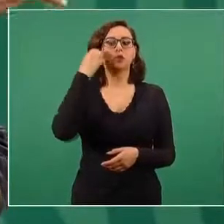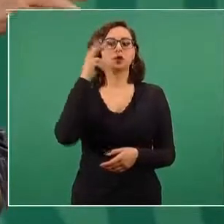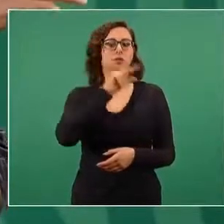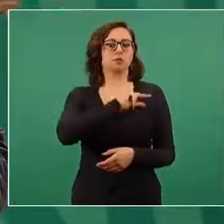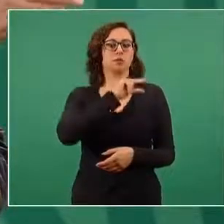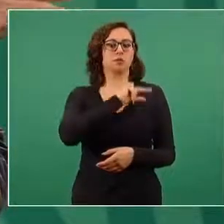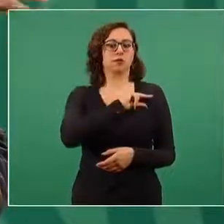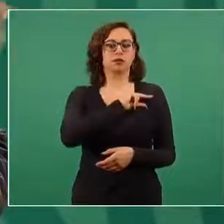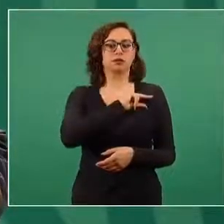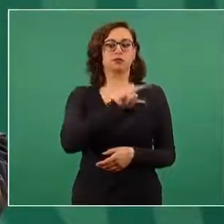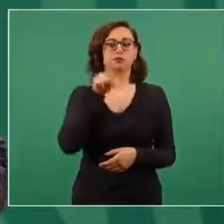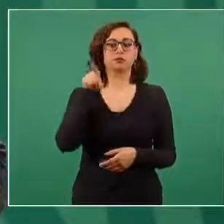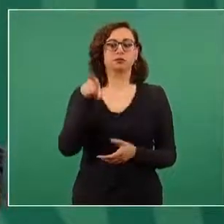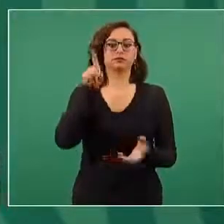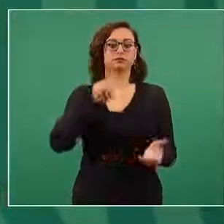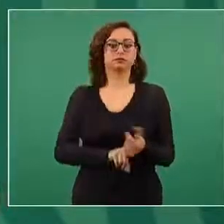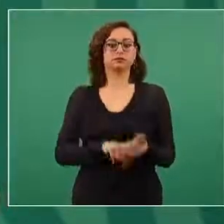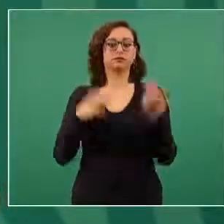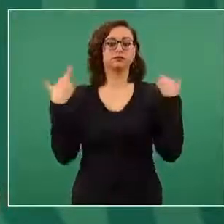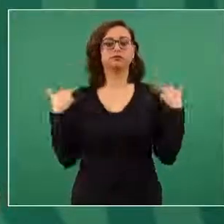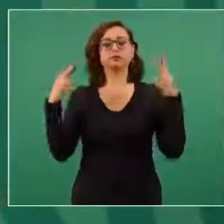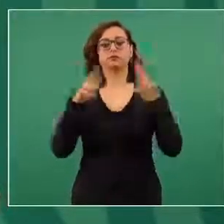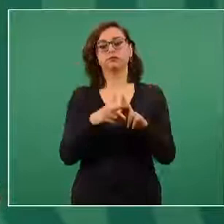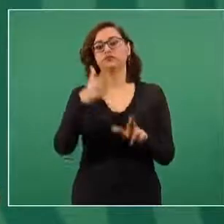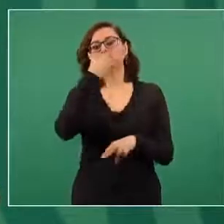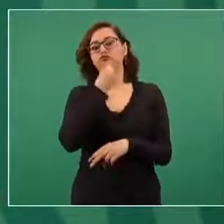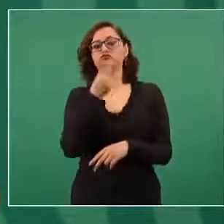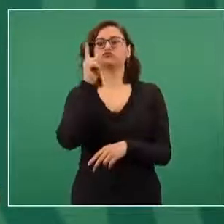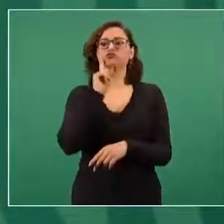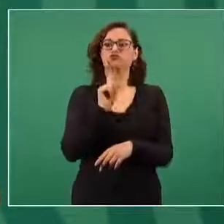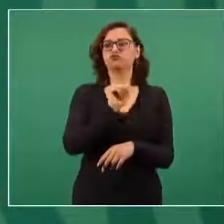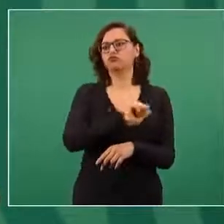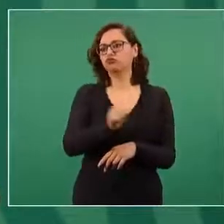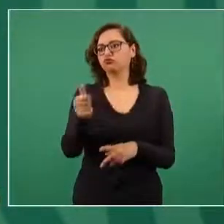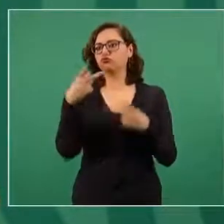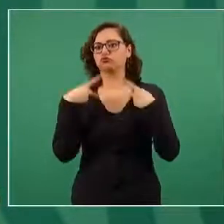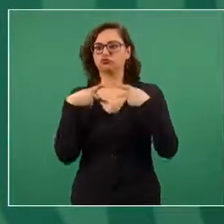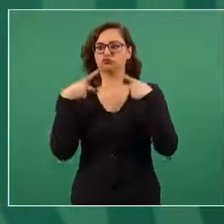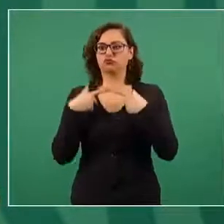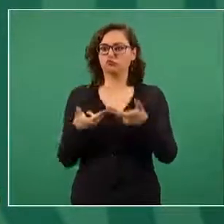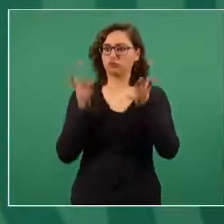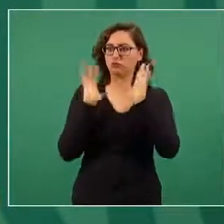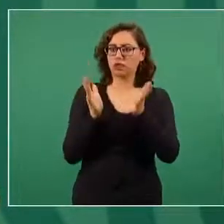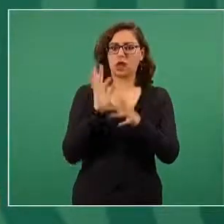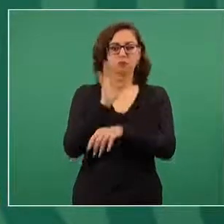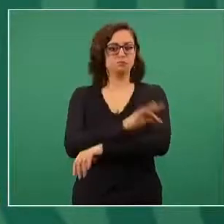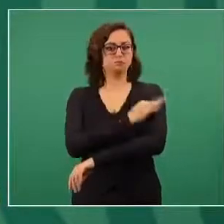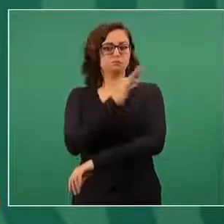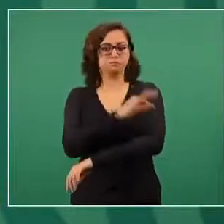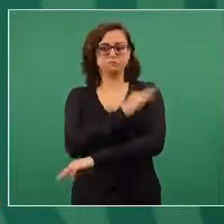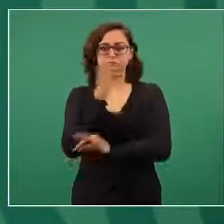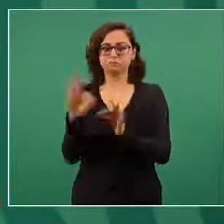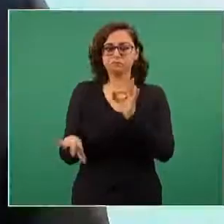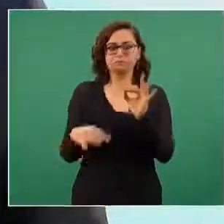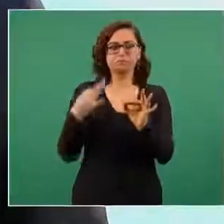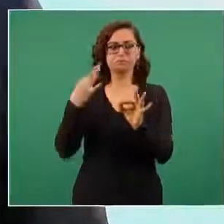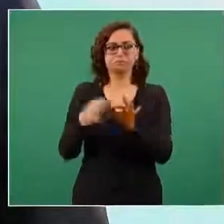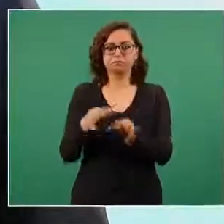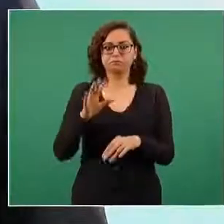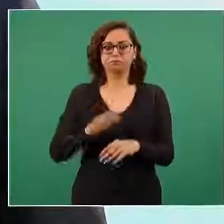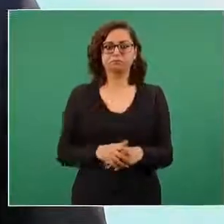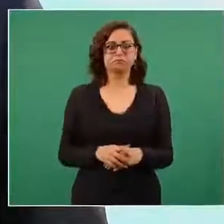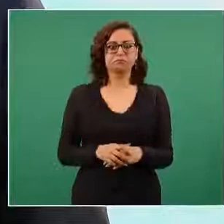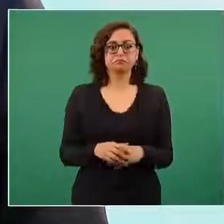donde ya los maestros, maestras, personal educativo ya fue vacunado, pues